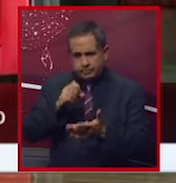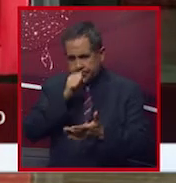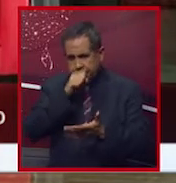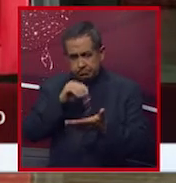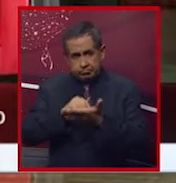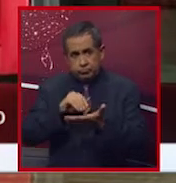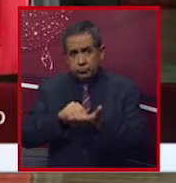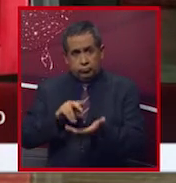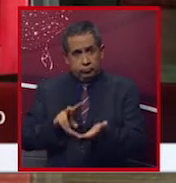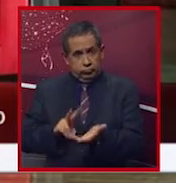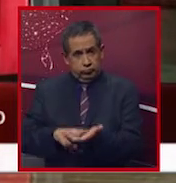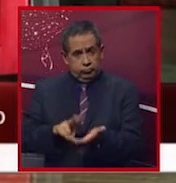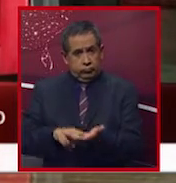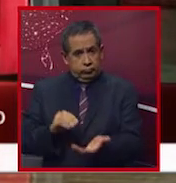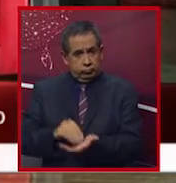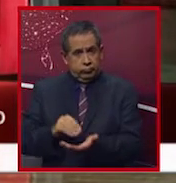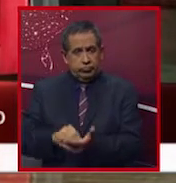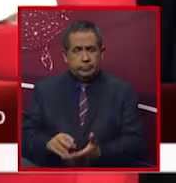aún sigue vigente.